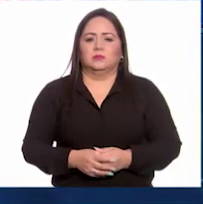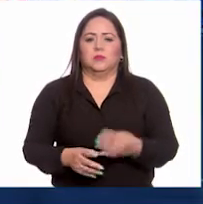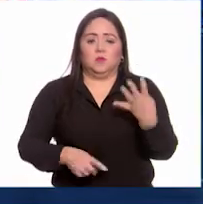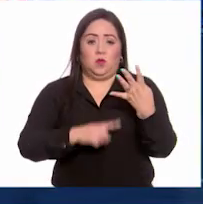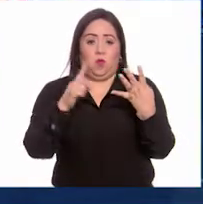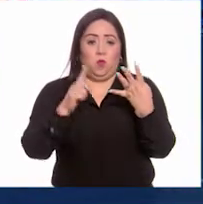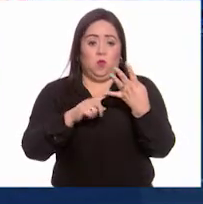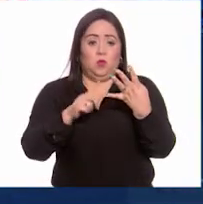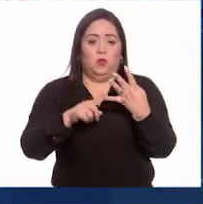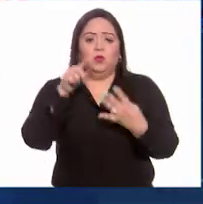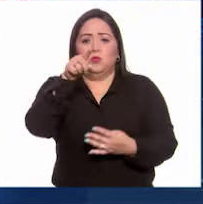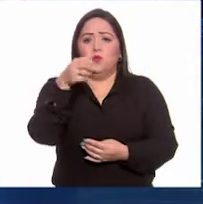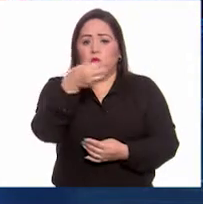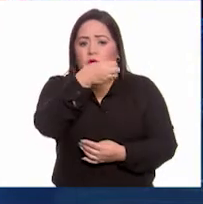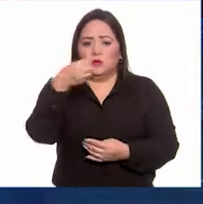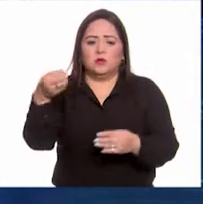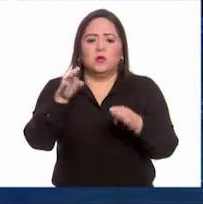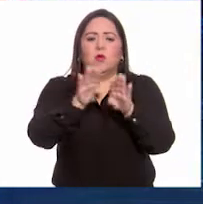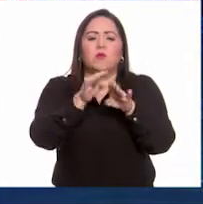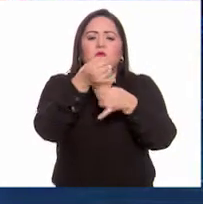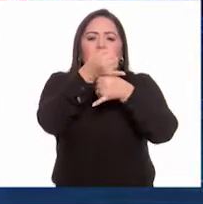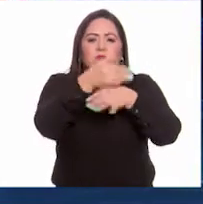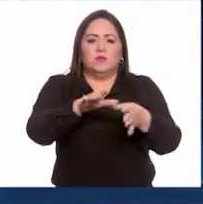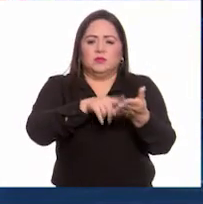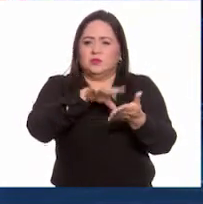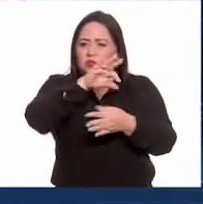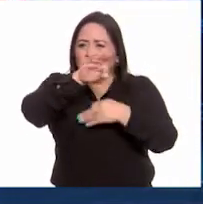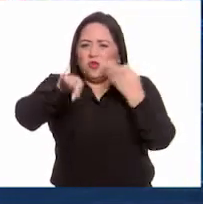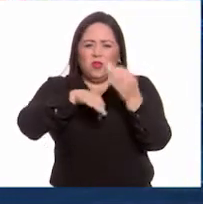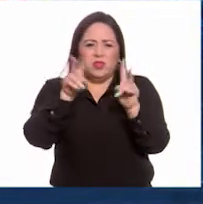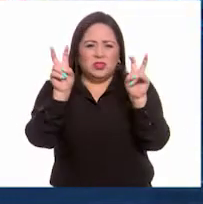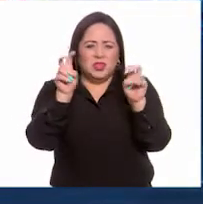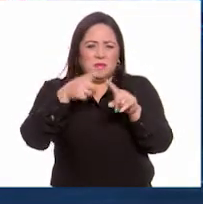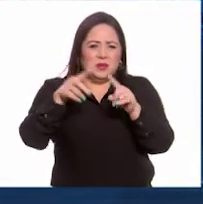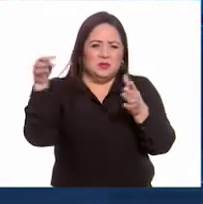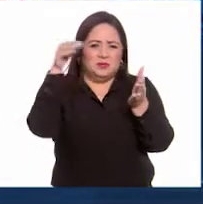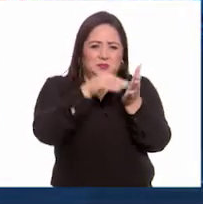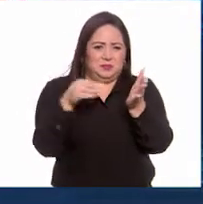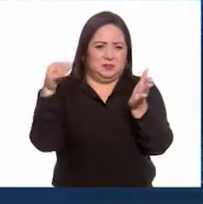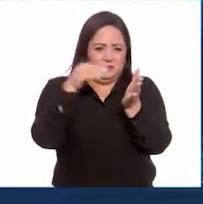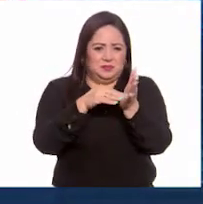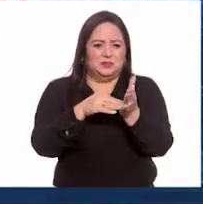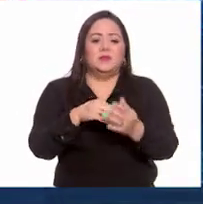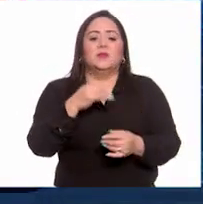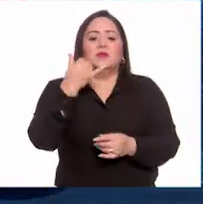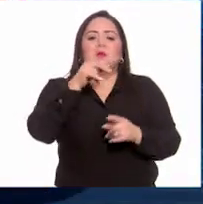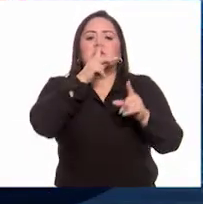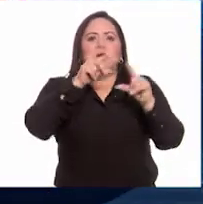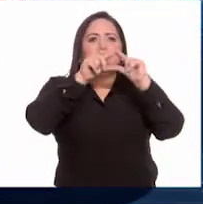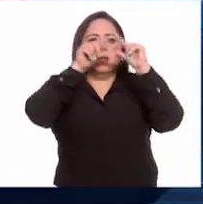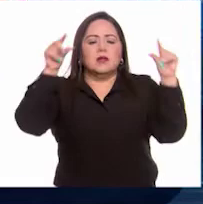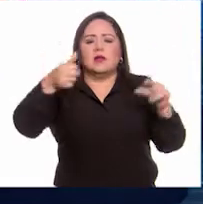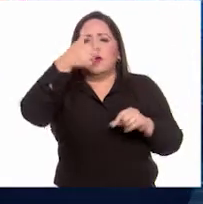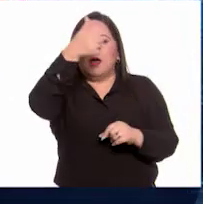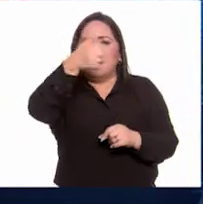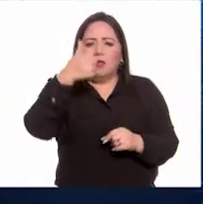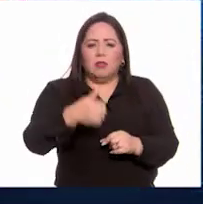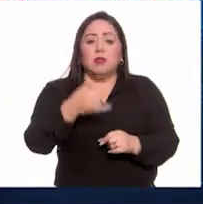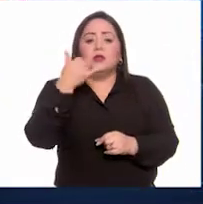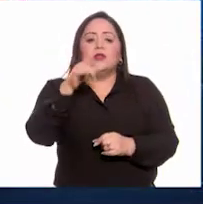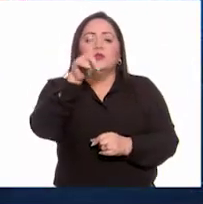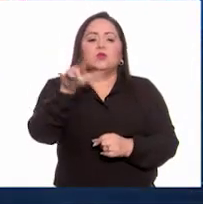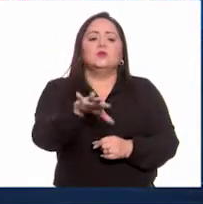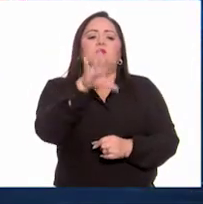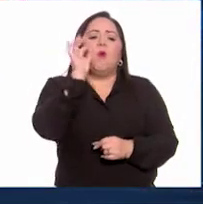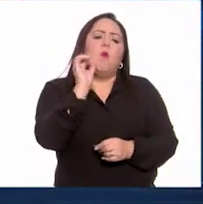Cuatro. Organicen la información recabada en temas y subtemas, titulando cada apartado y elijan